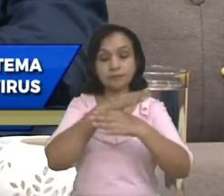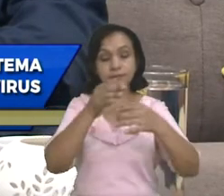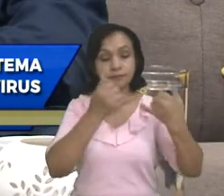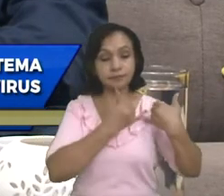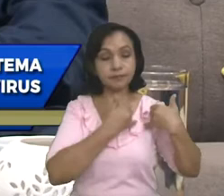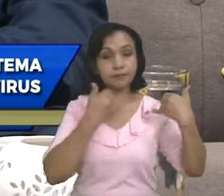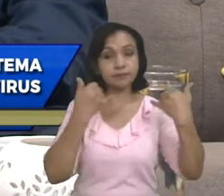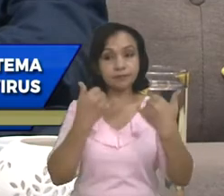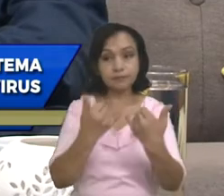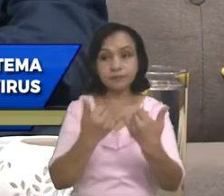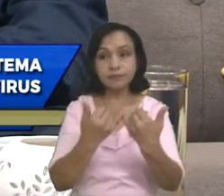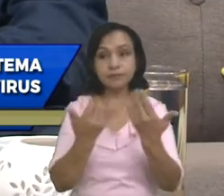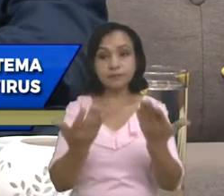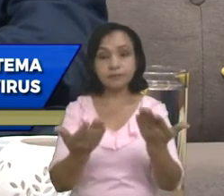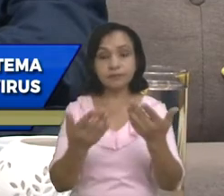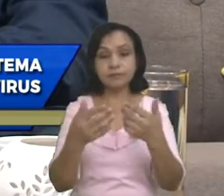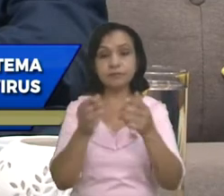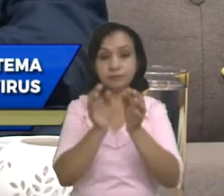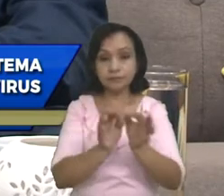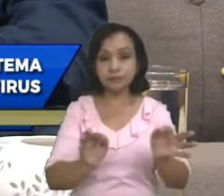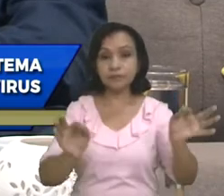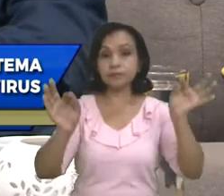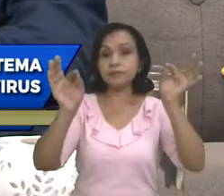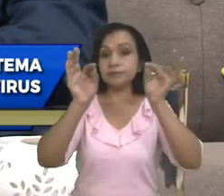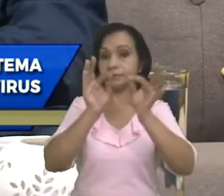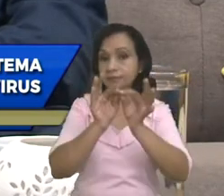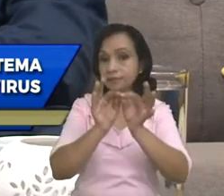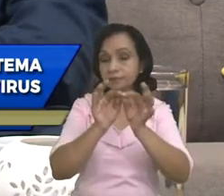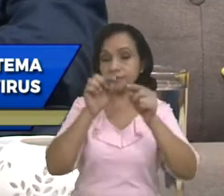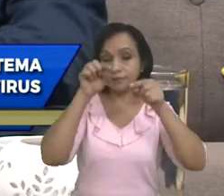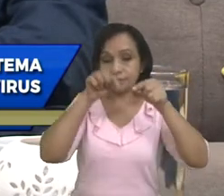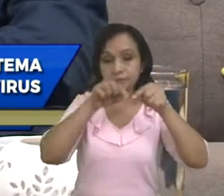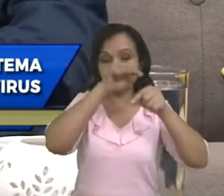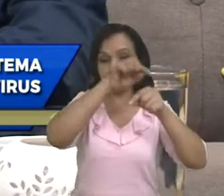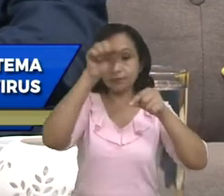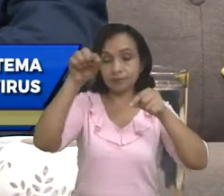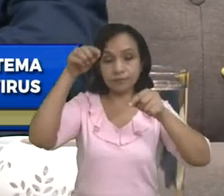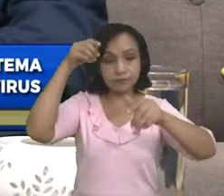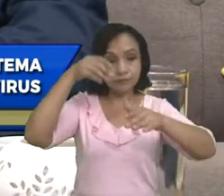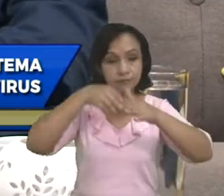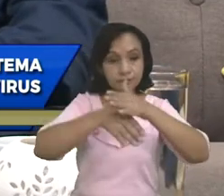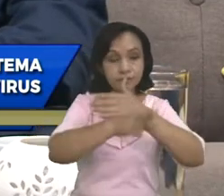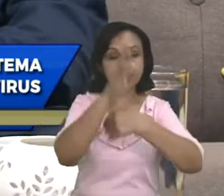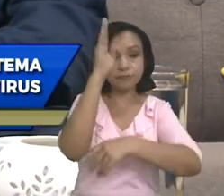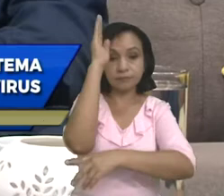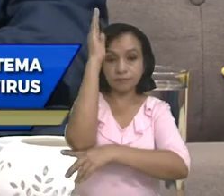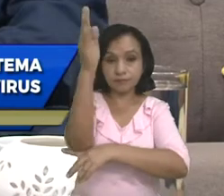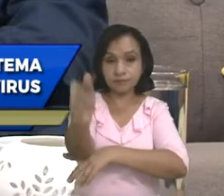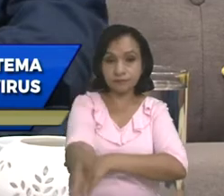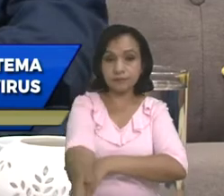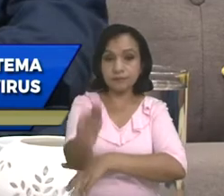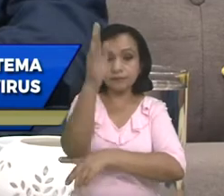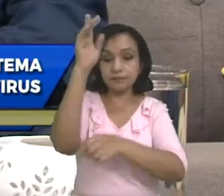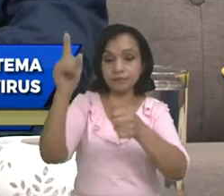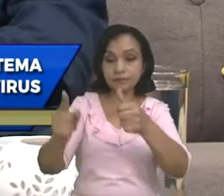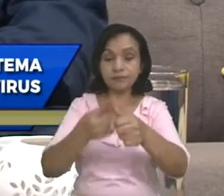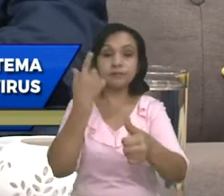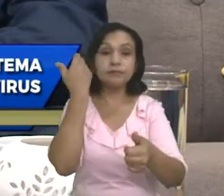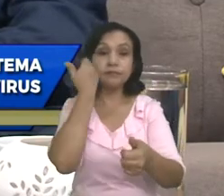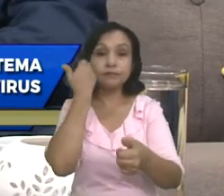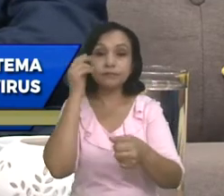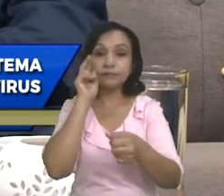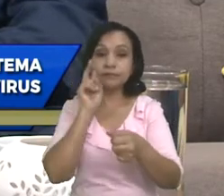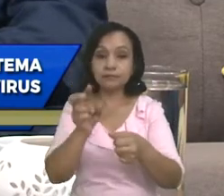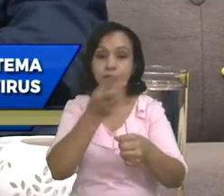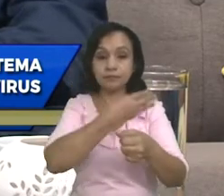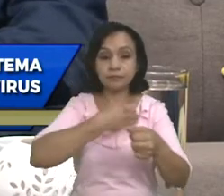que por su importancia en los puntos de entrada donde tenemos que detectar el primer caso ahí tenemos